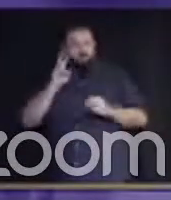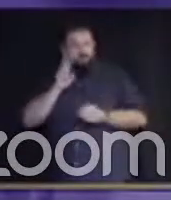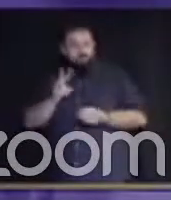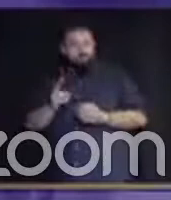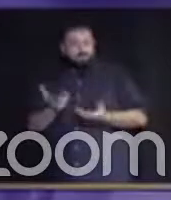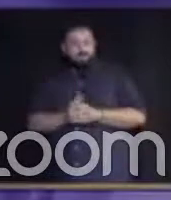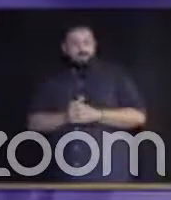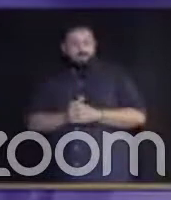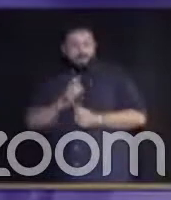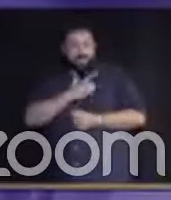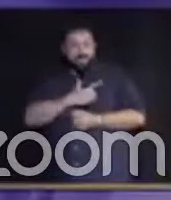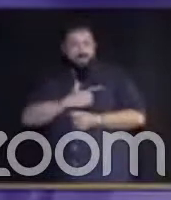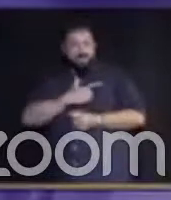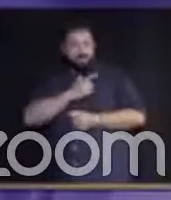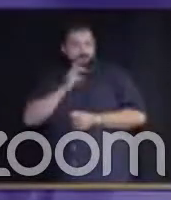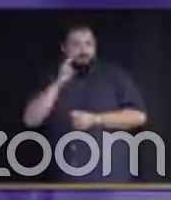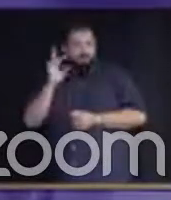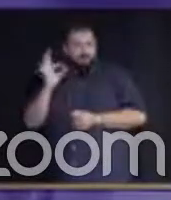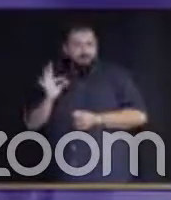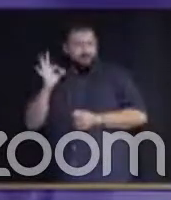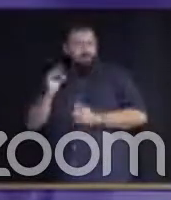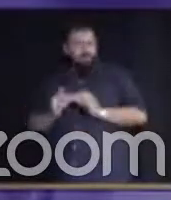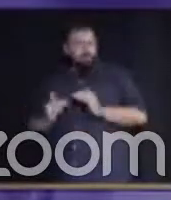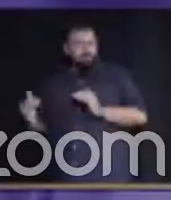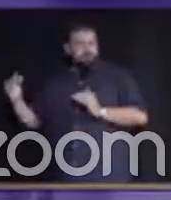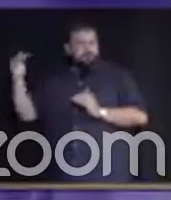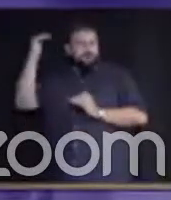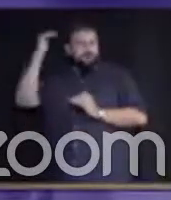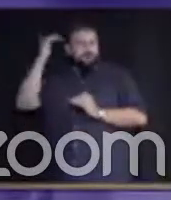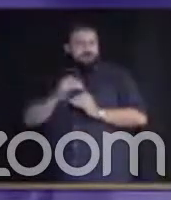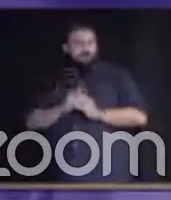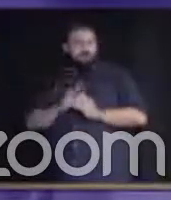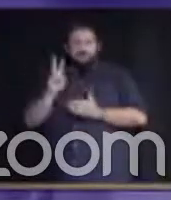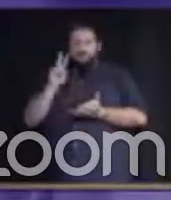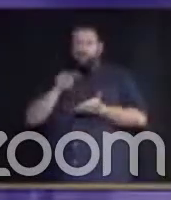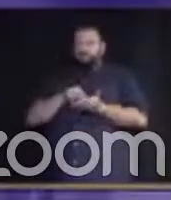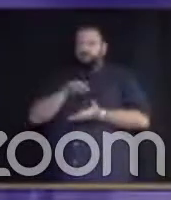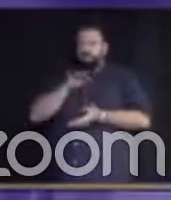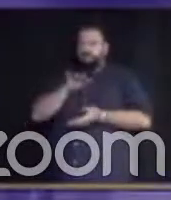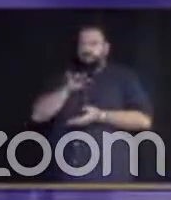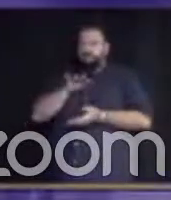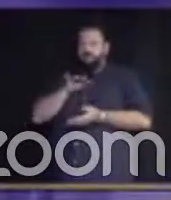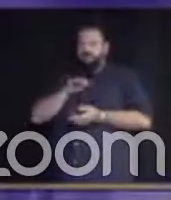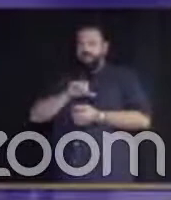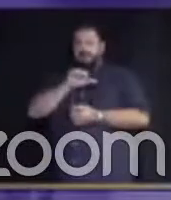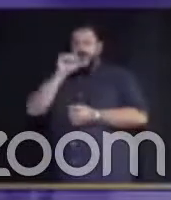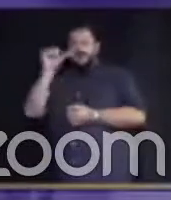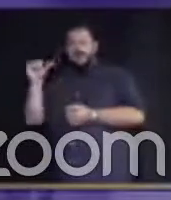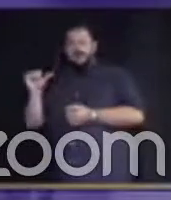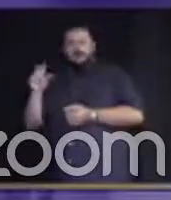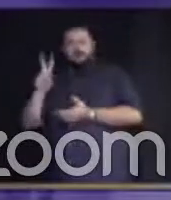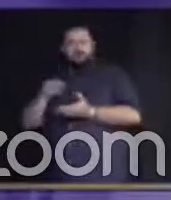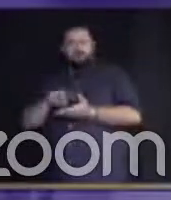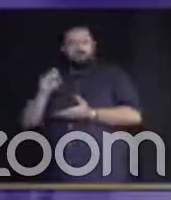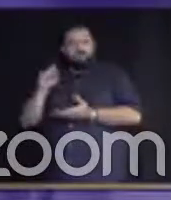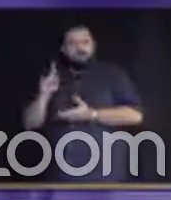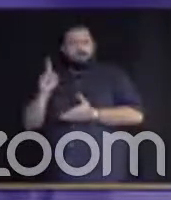Nomás a los que les gustan los porcentajes. Del 2019 al 2020 han crecido